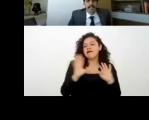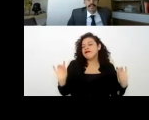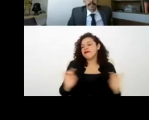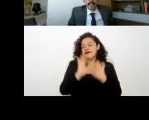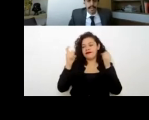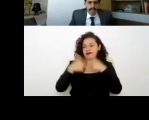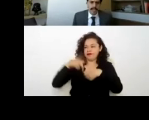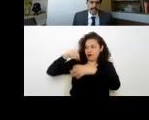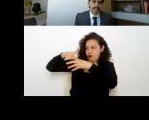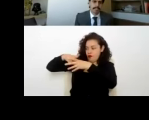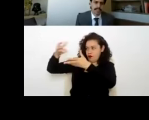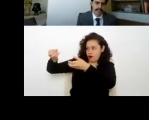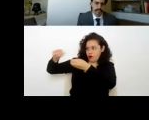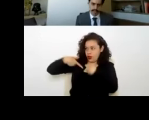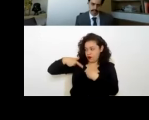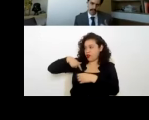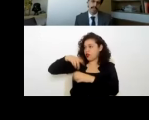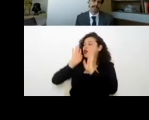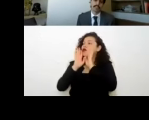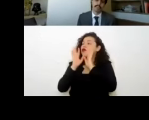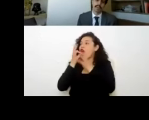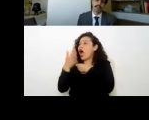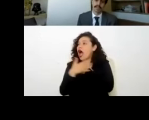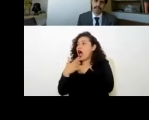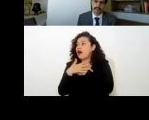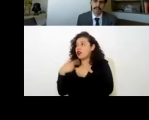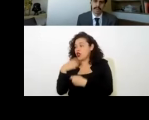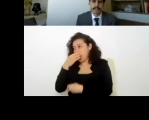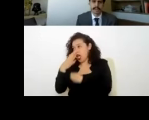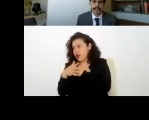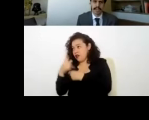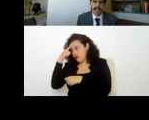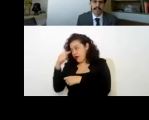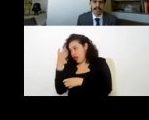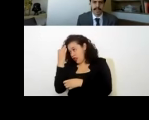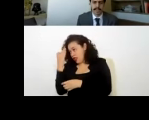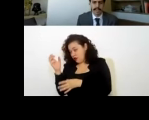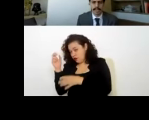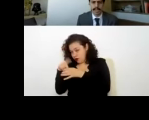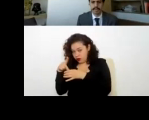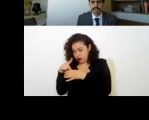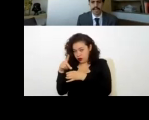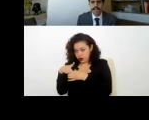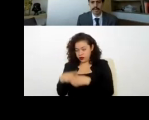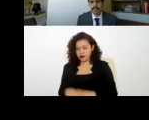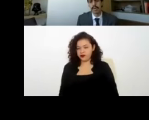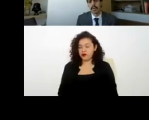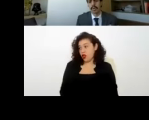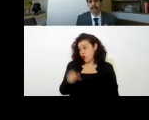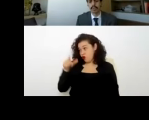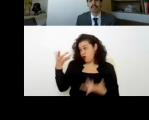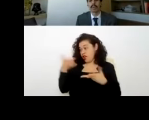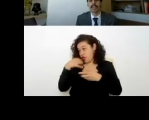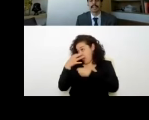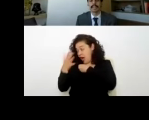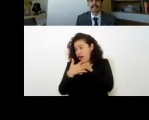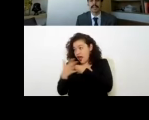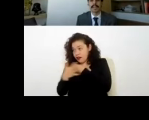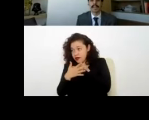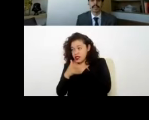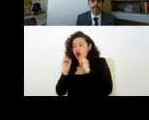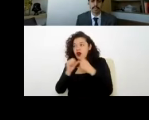donante, que se presentó un aviso por una donación que ellos hicieron, o que alguna autoridad